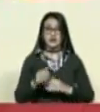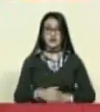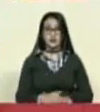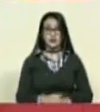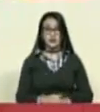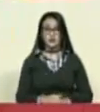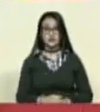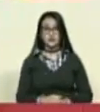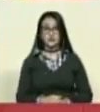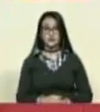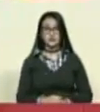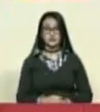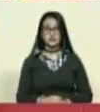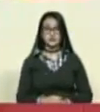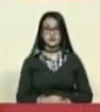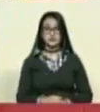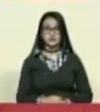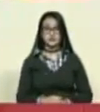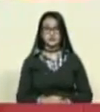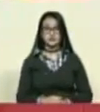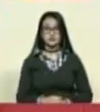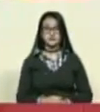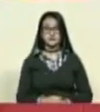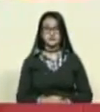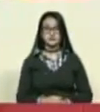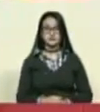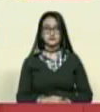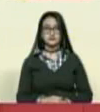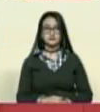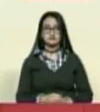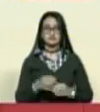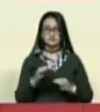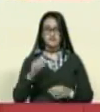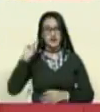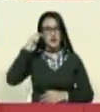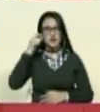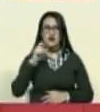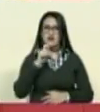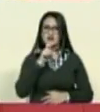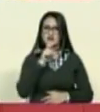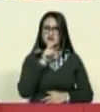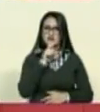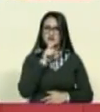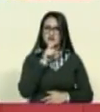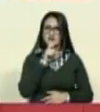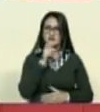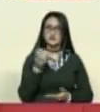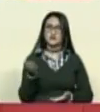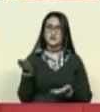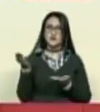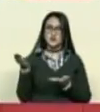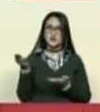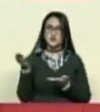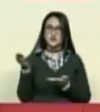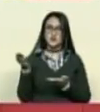Liderazgo y más liderazgo. Como bien lo recordaría y